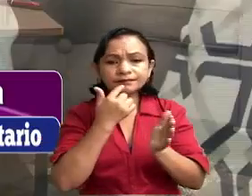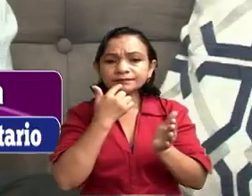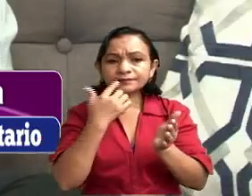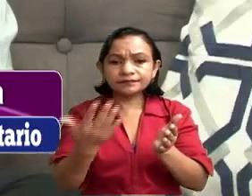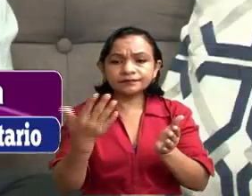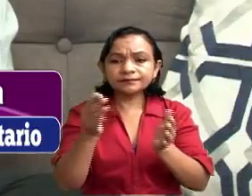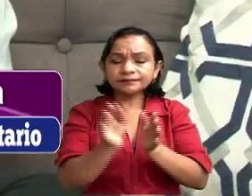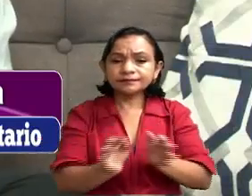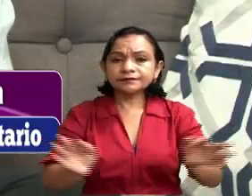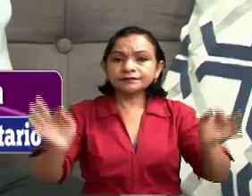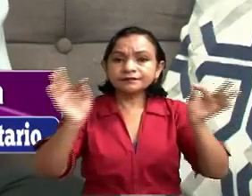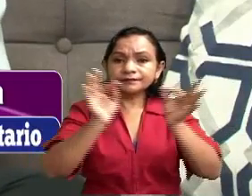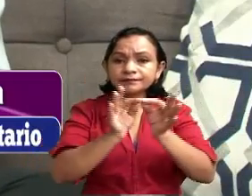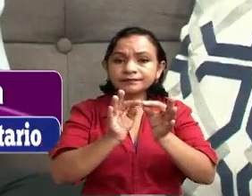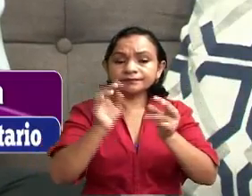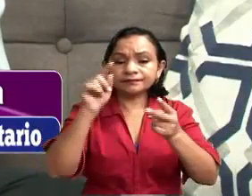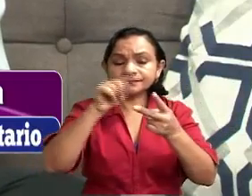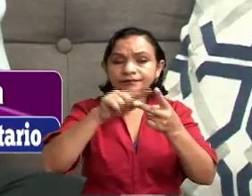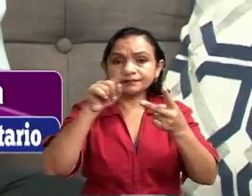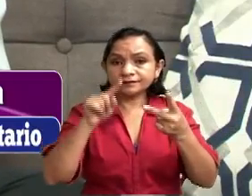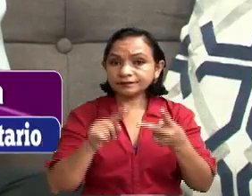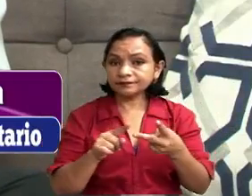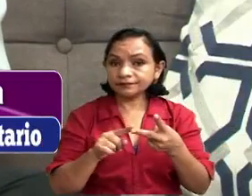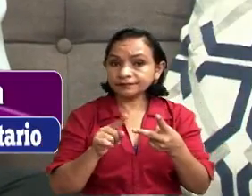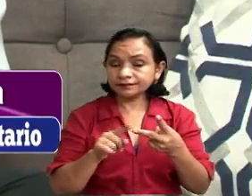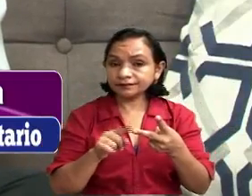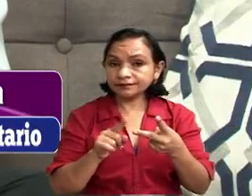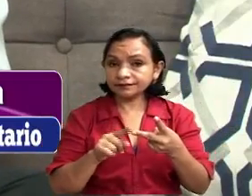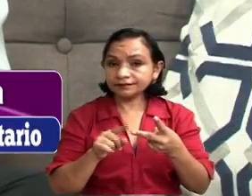importante porque son las dos